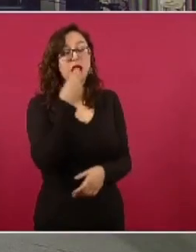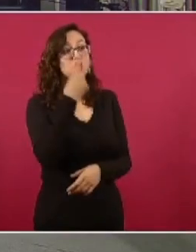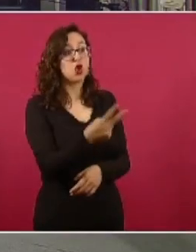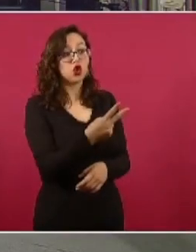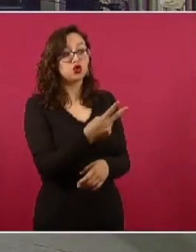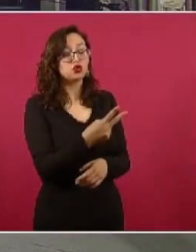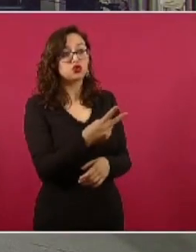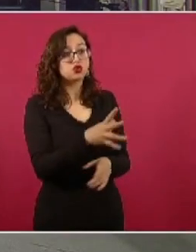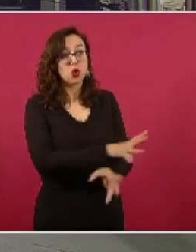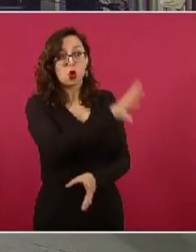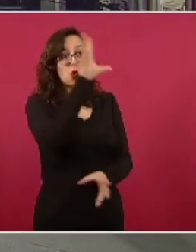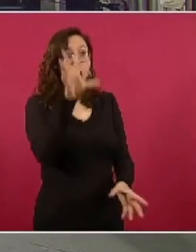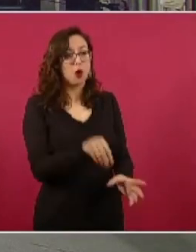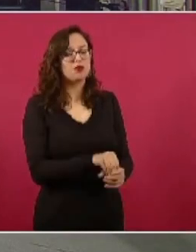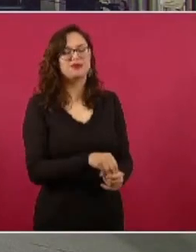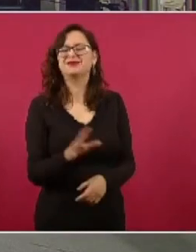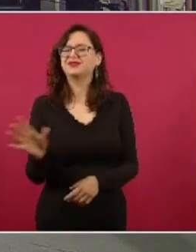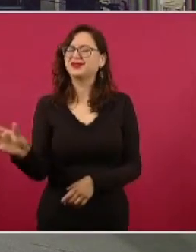No, estamos hablando